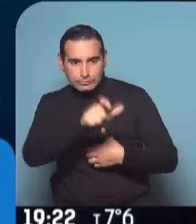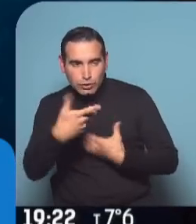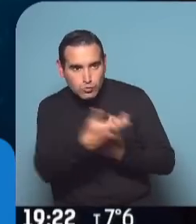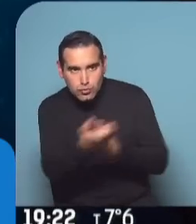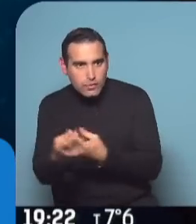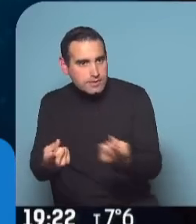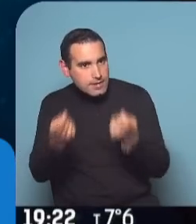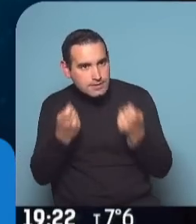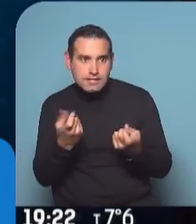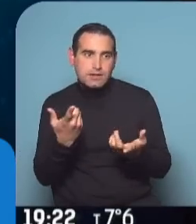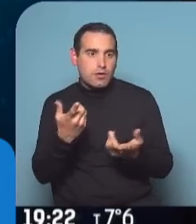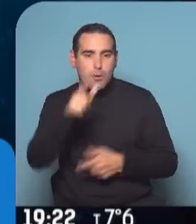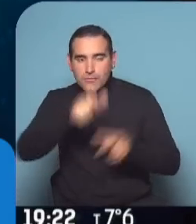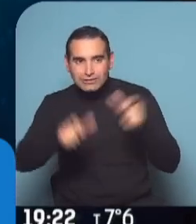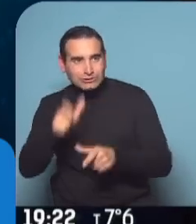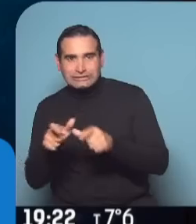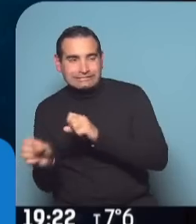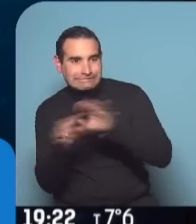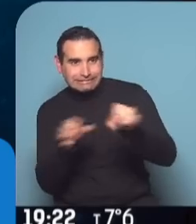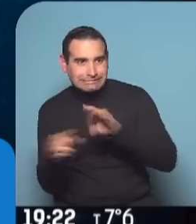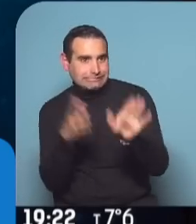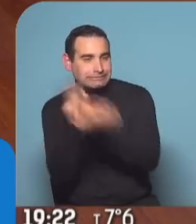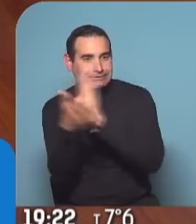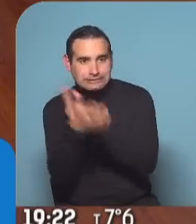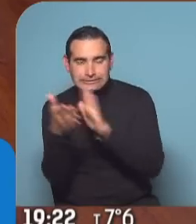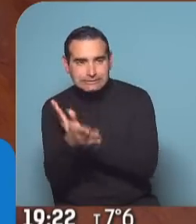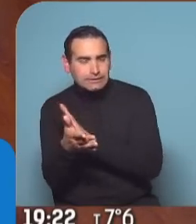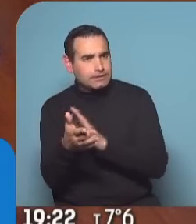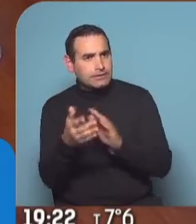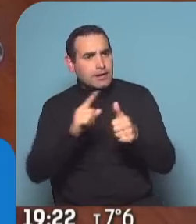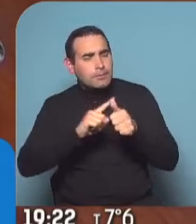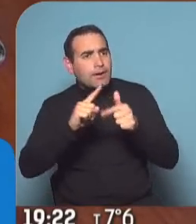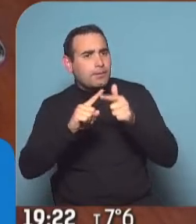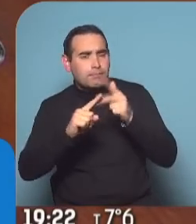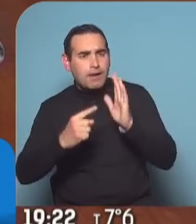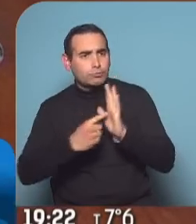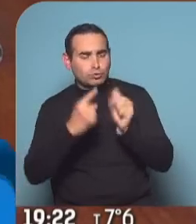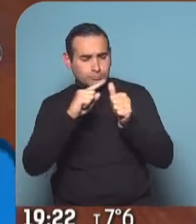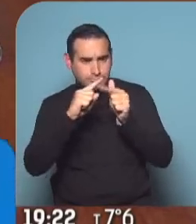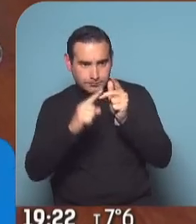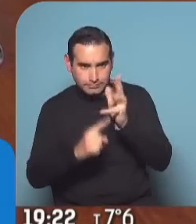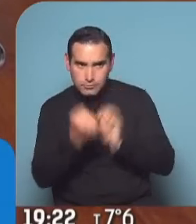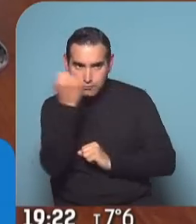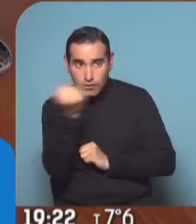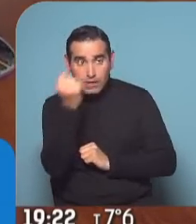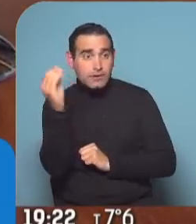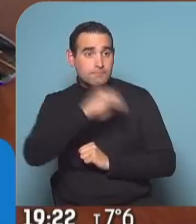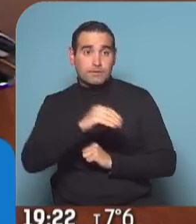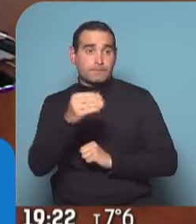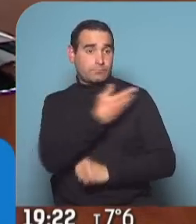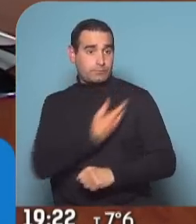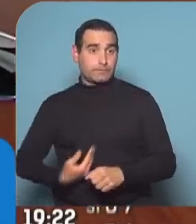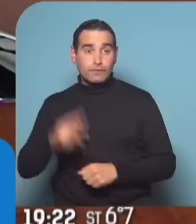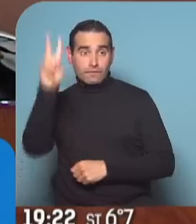sobre la crisis de refugiados generada por la crisis venezolana, toca todos los puntos centrales, y la respuesta del gobierno